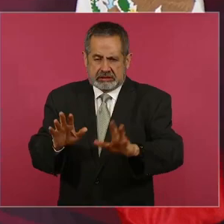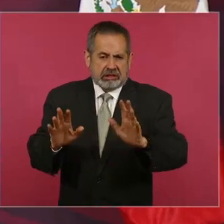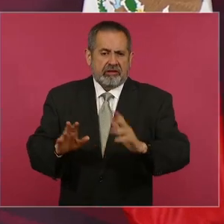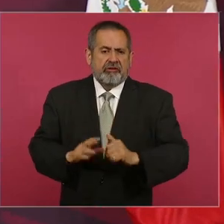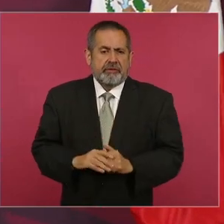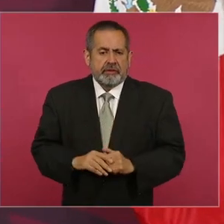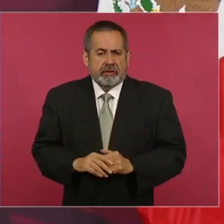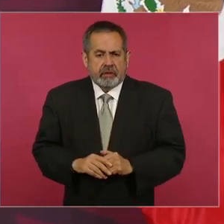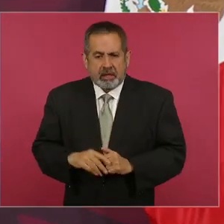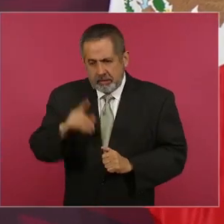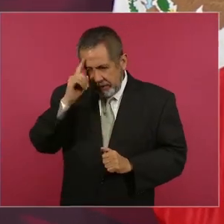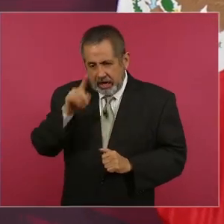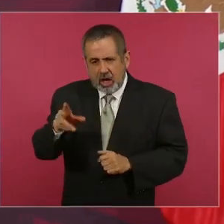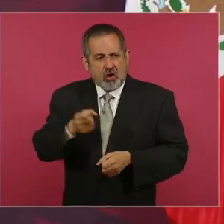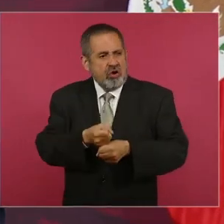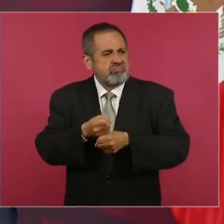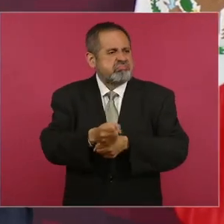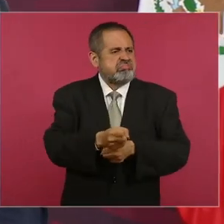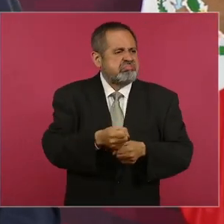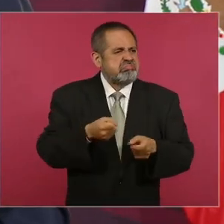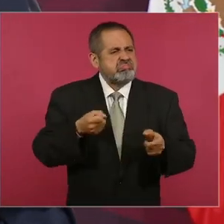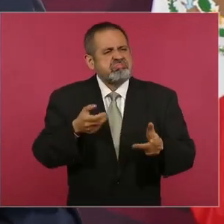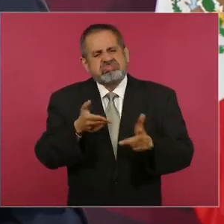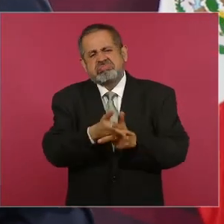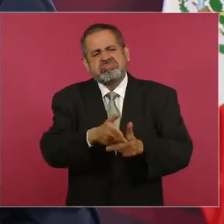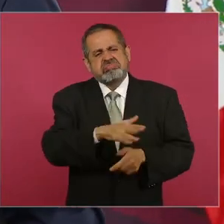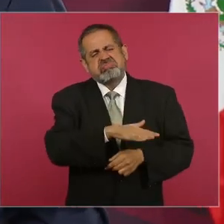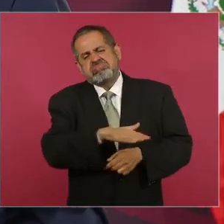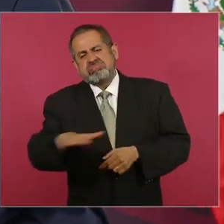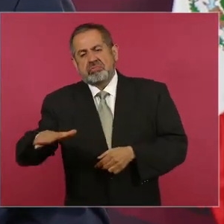para evitar masacres.